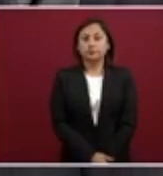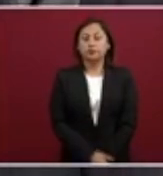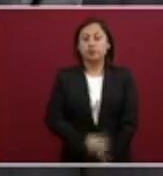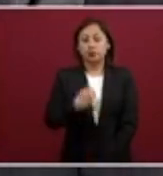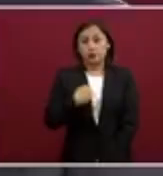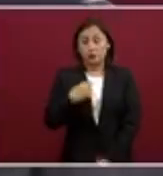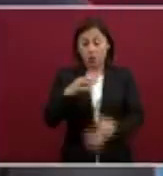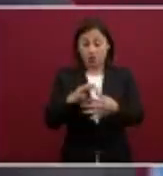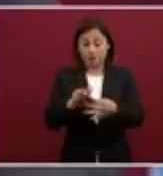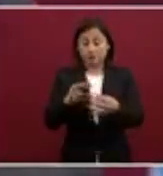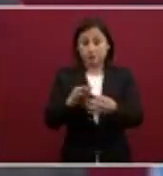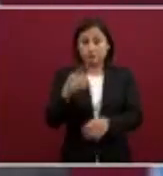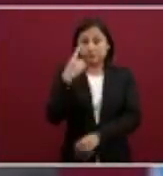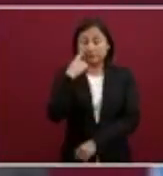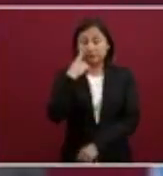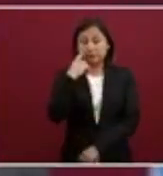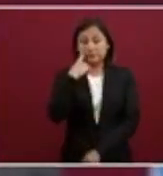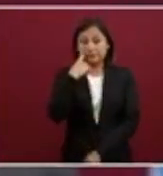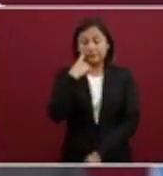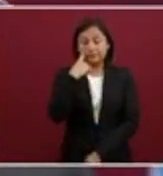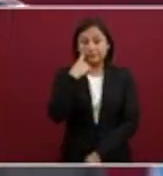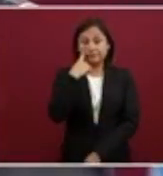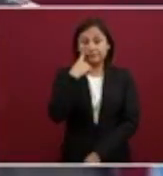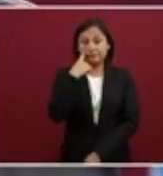necesitamos a alguien